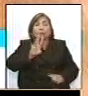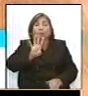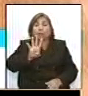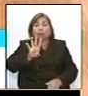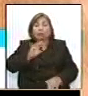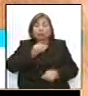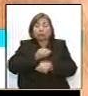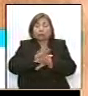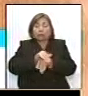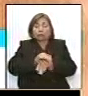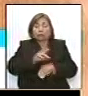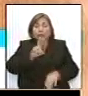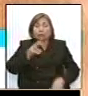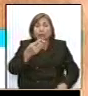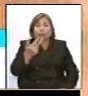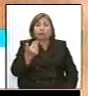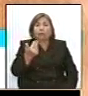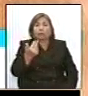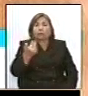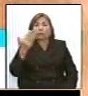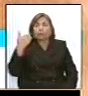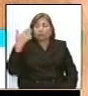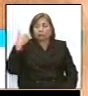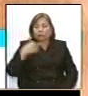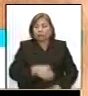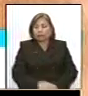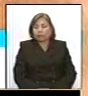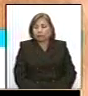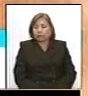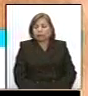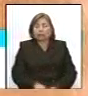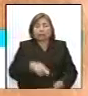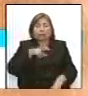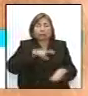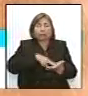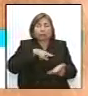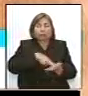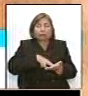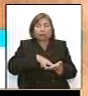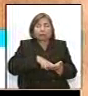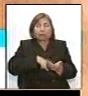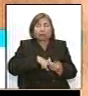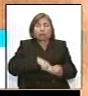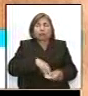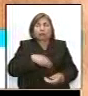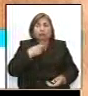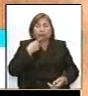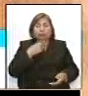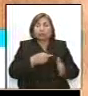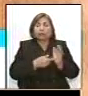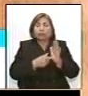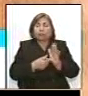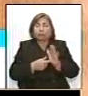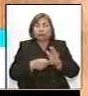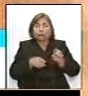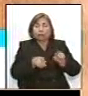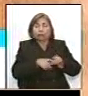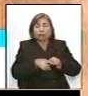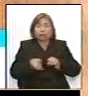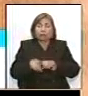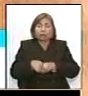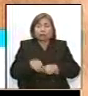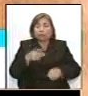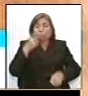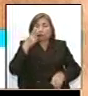de julio del 2013. En noviembre, el informe de representación, también se cuestionan